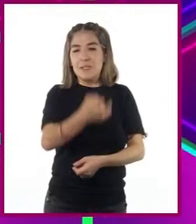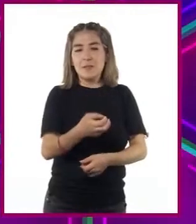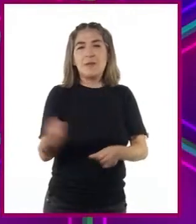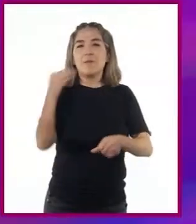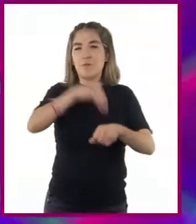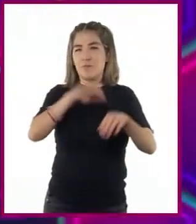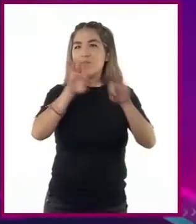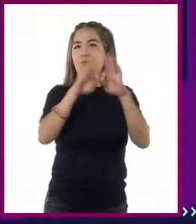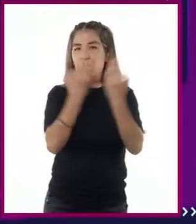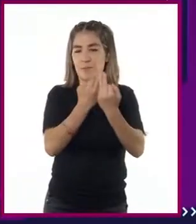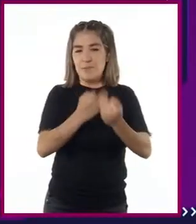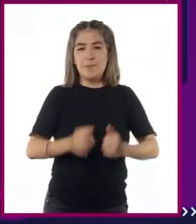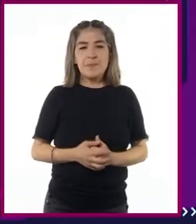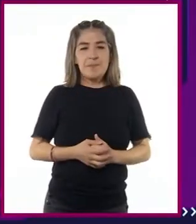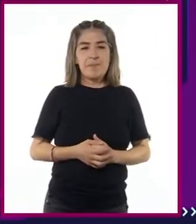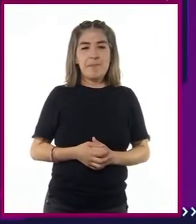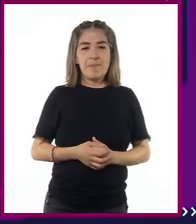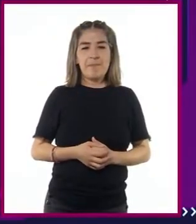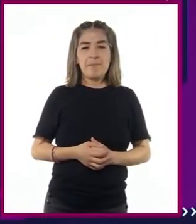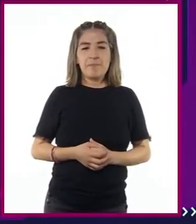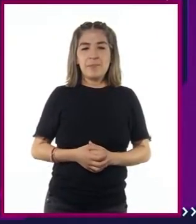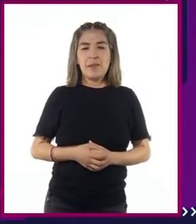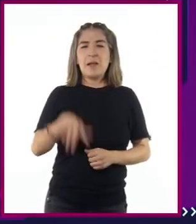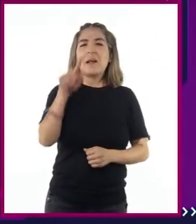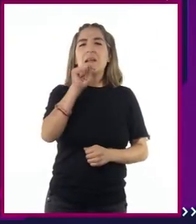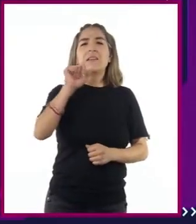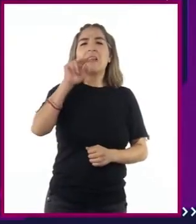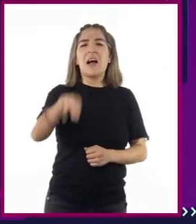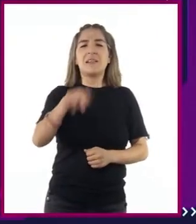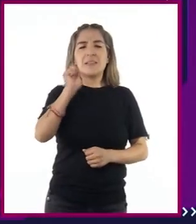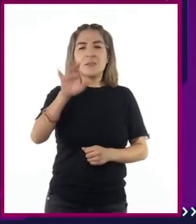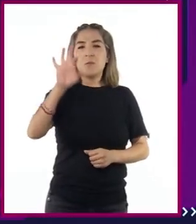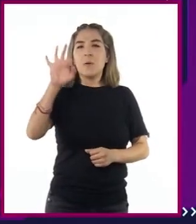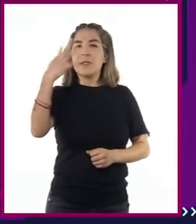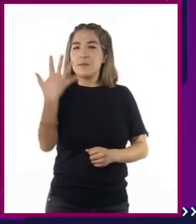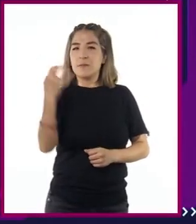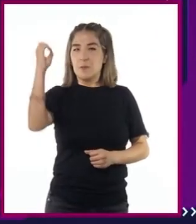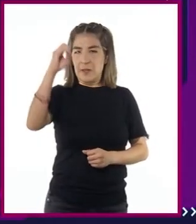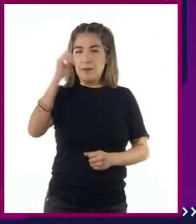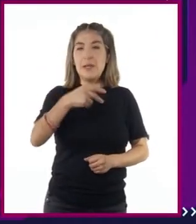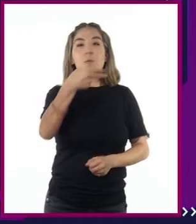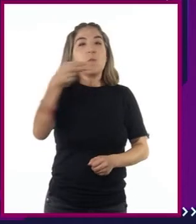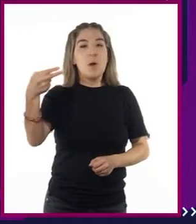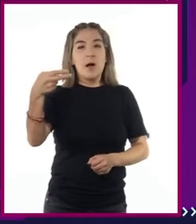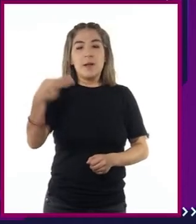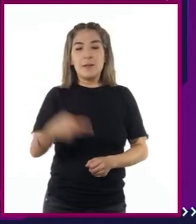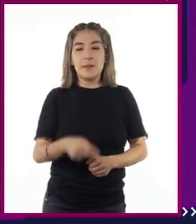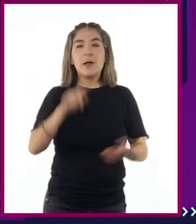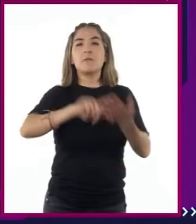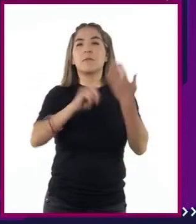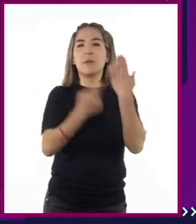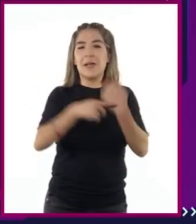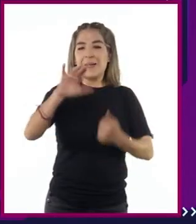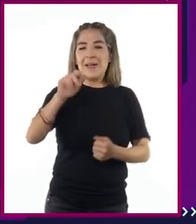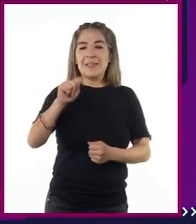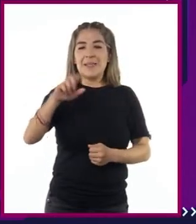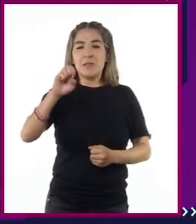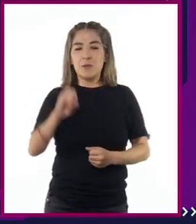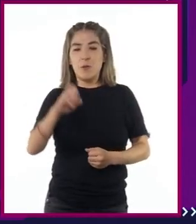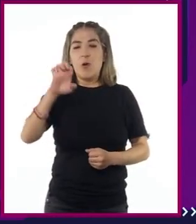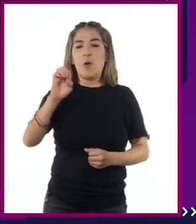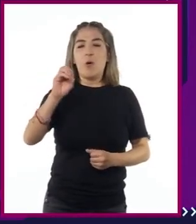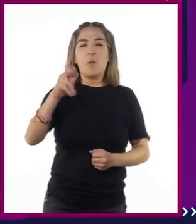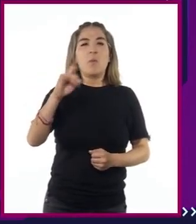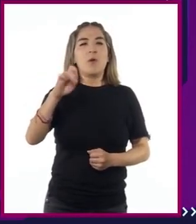fórmula. La tangente de 45 grados es igual a cateto opuesto entre